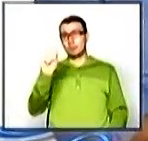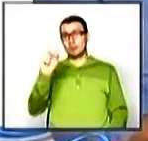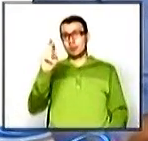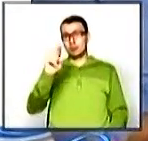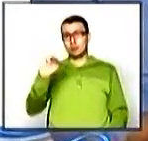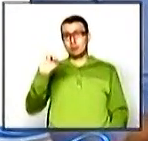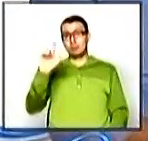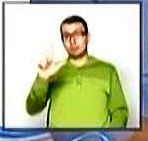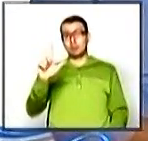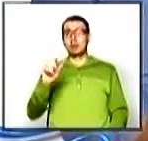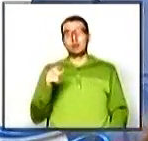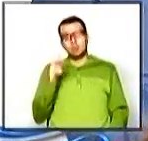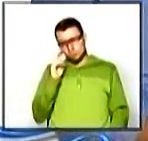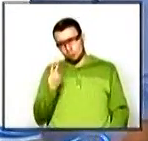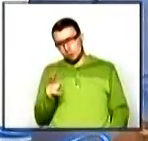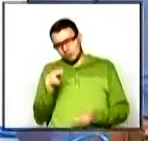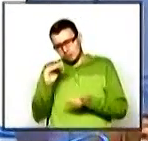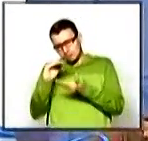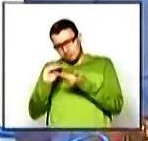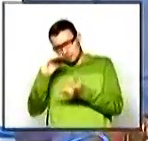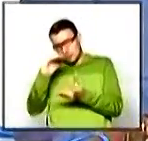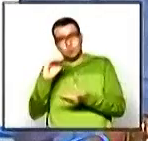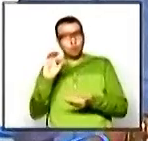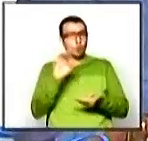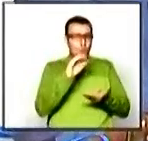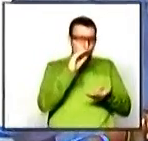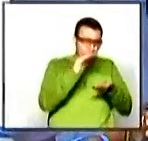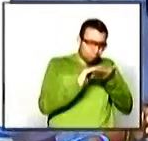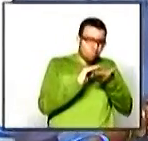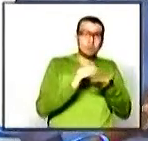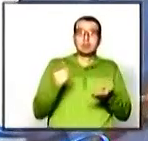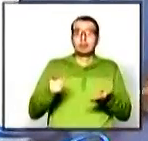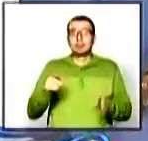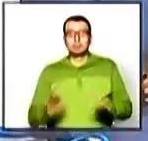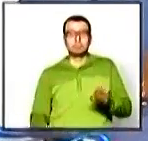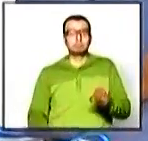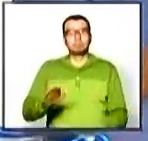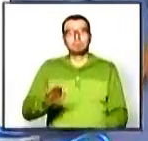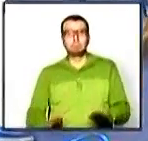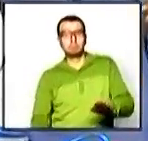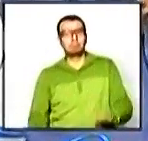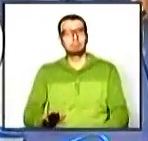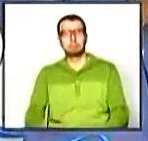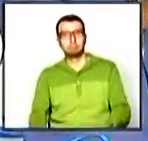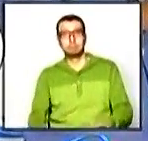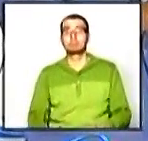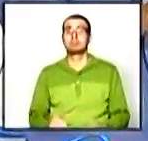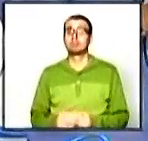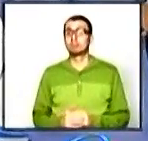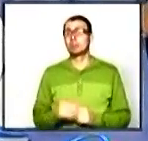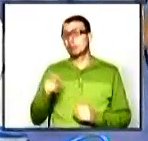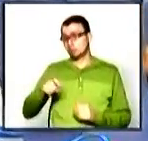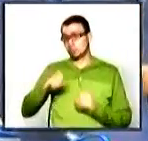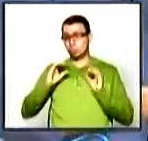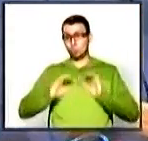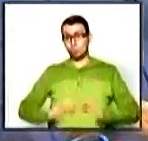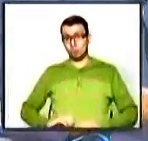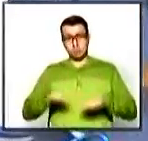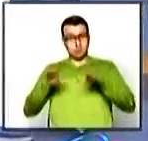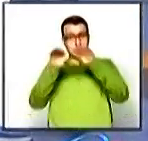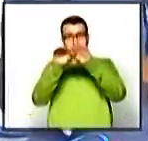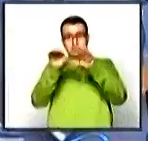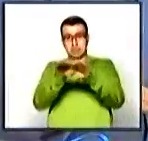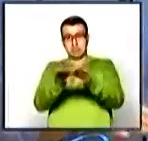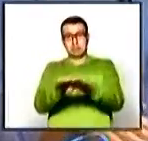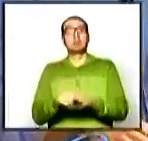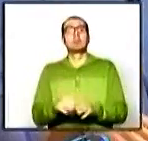en centímetros o milímetros de una extremidad con la otra. Y es que el cuerpo debe ser simétrico, pero si yo llevo la